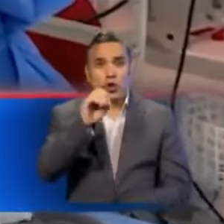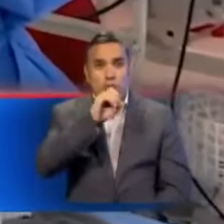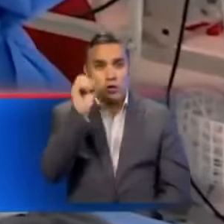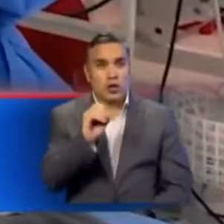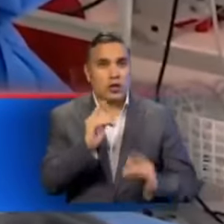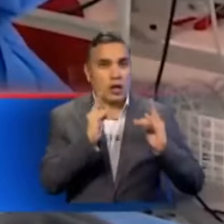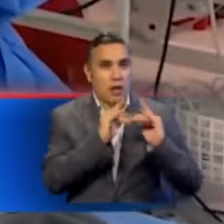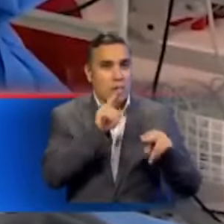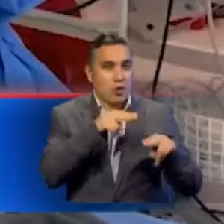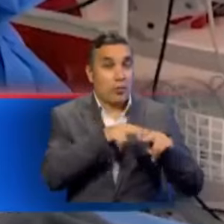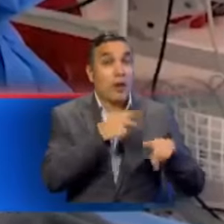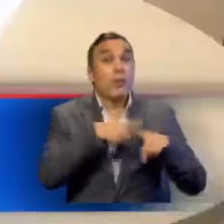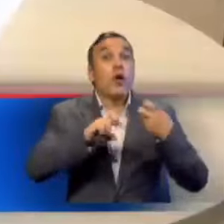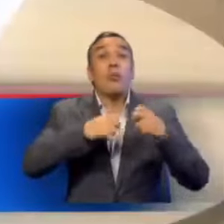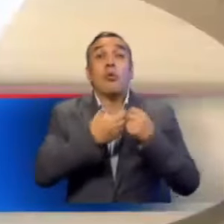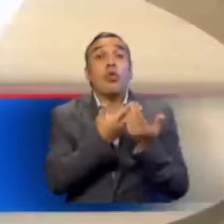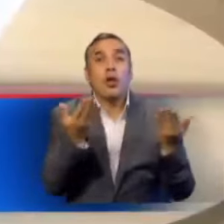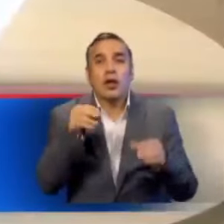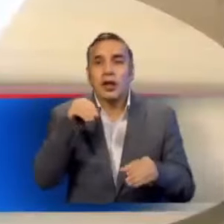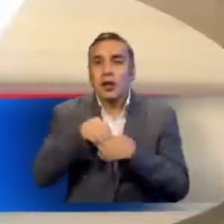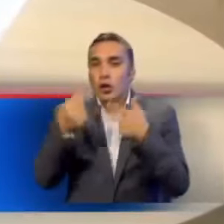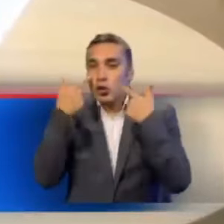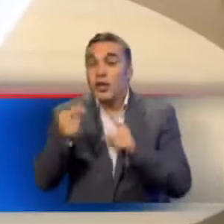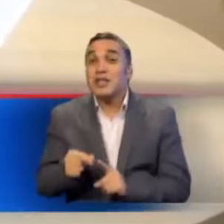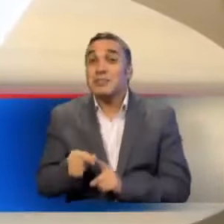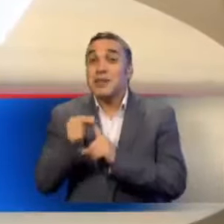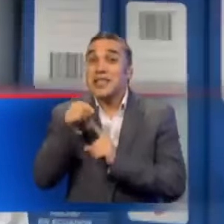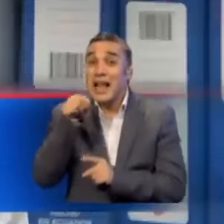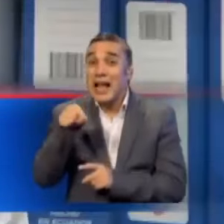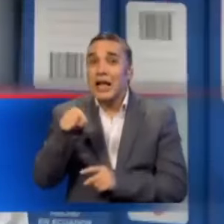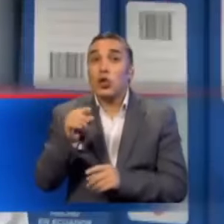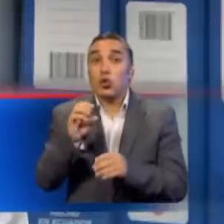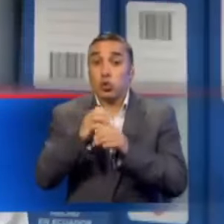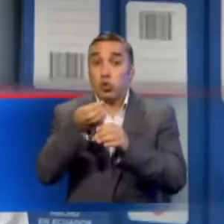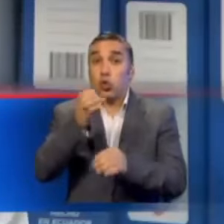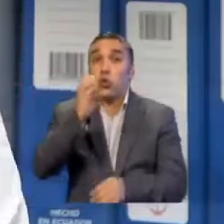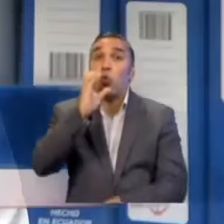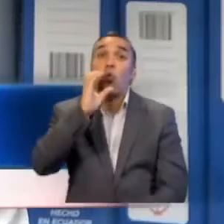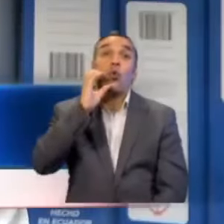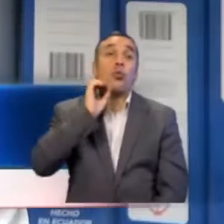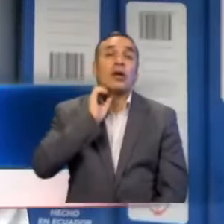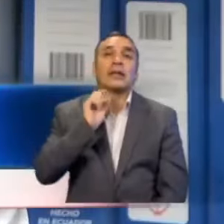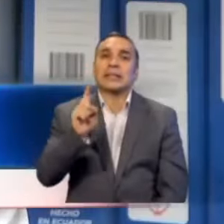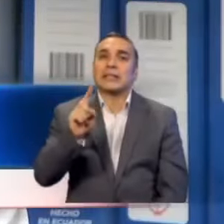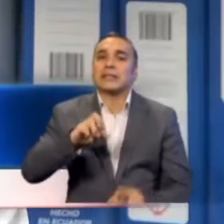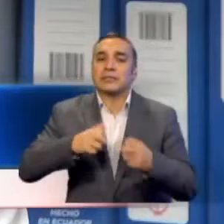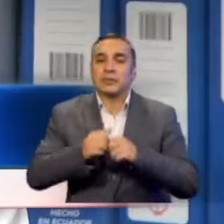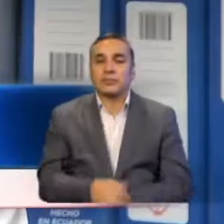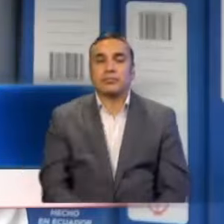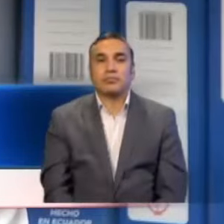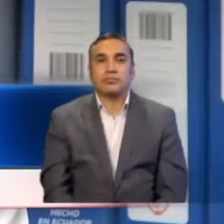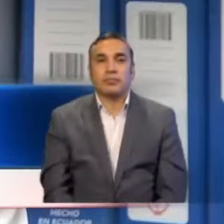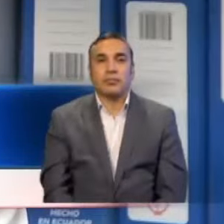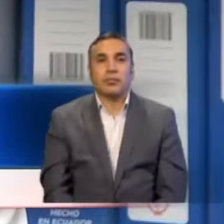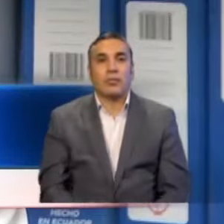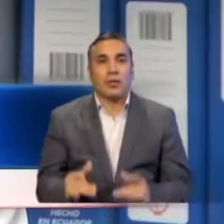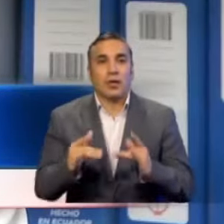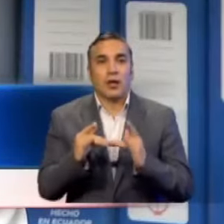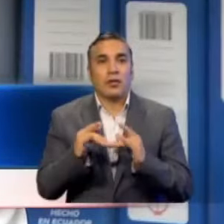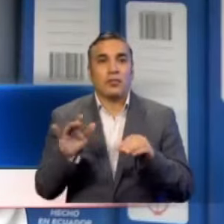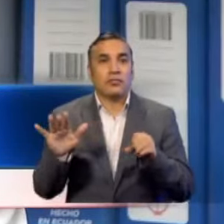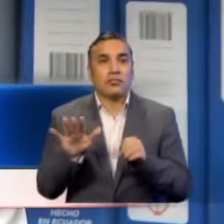40%. El problema se registra en la unidad de cuidados intensivos. En el área de UCI, de las 41 camas que fueron destinadas hasta